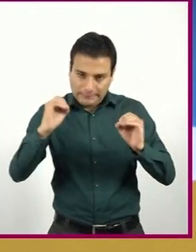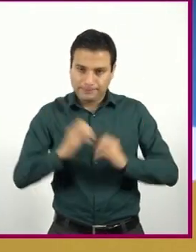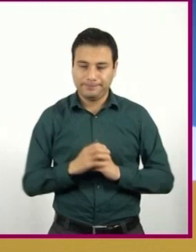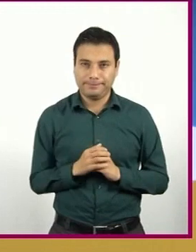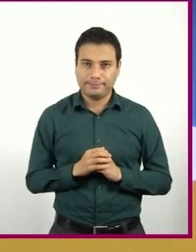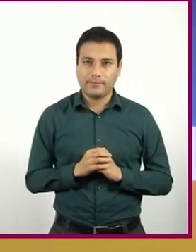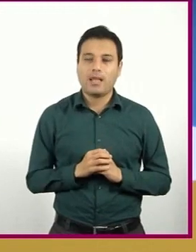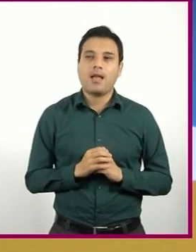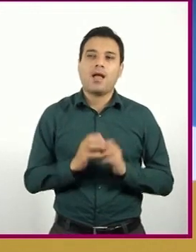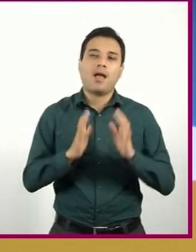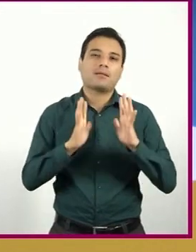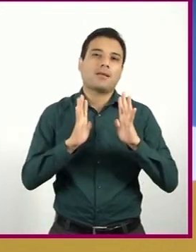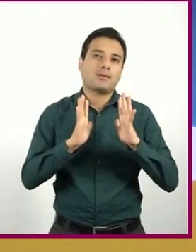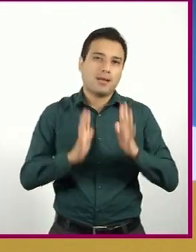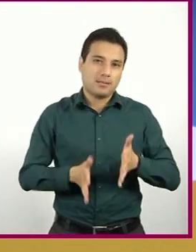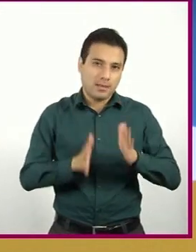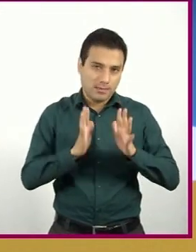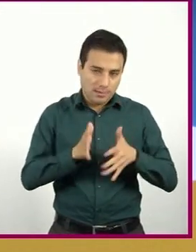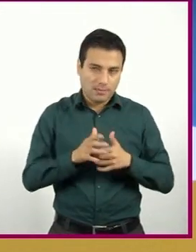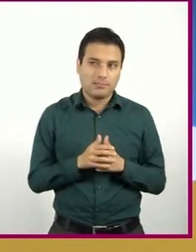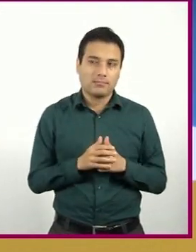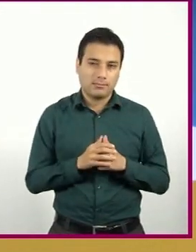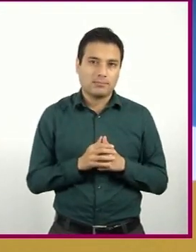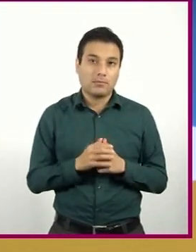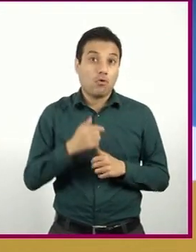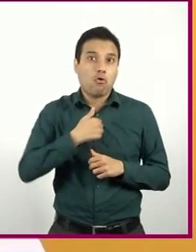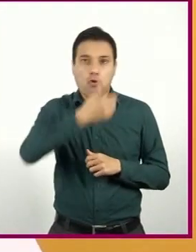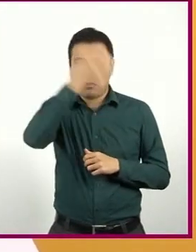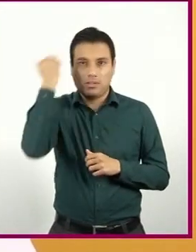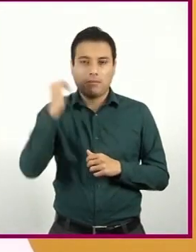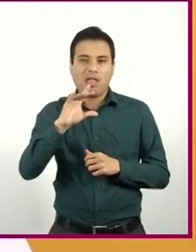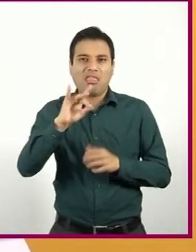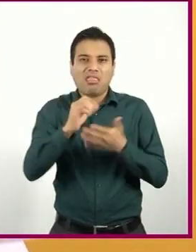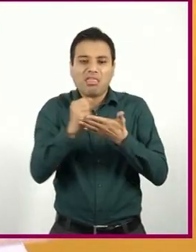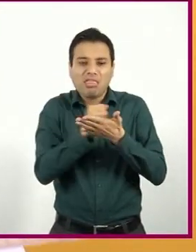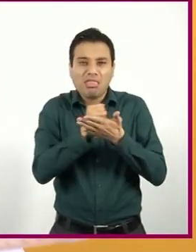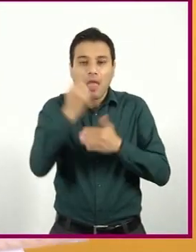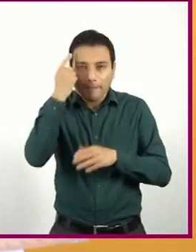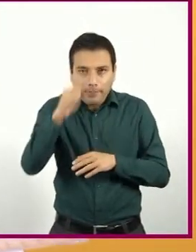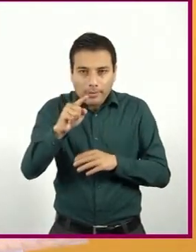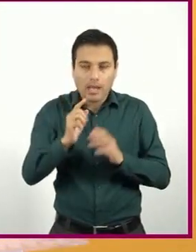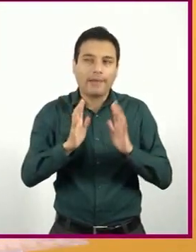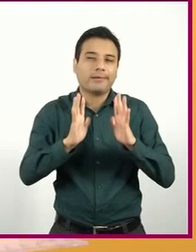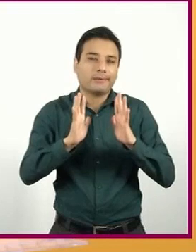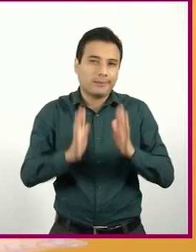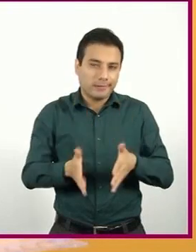era el pegamento, pero ya me está resolviendo mis dudas, maestra.